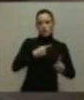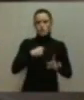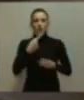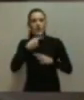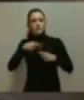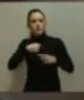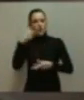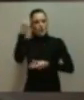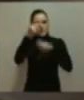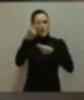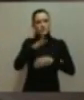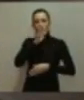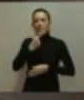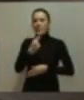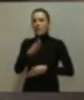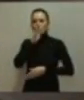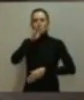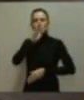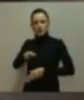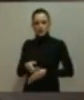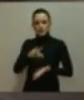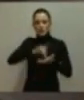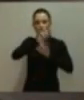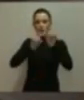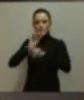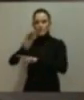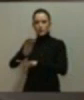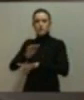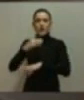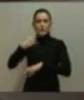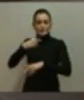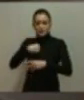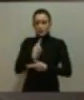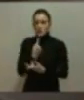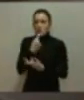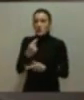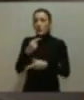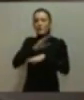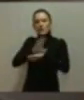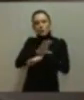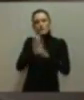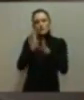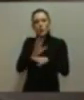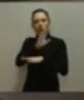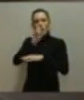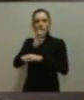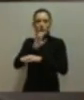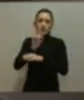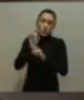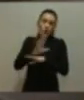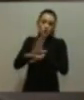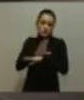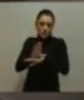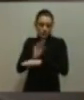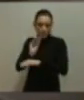a hacerle una pregunta como presidente, no le hago las preguntas que le haría un consejero que me daría explicaciones en el caso del ERA o de lo que fuese. Yo quiero una